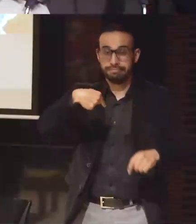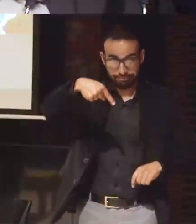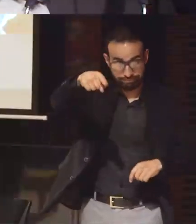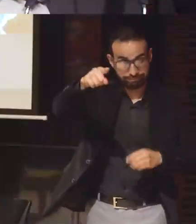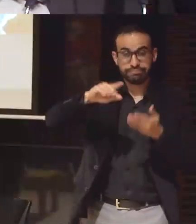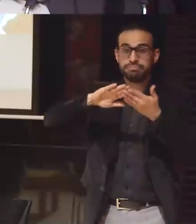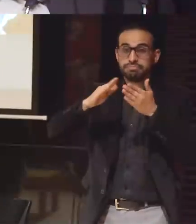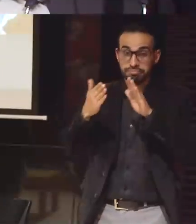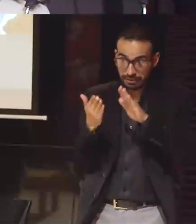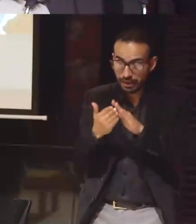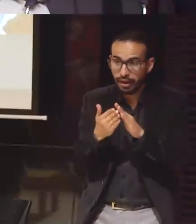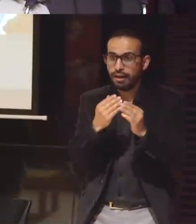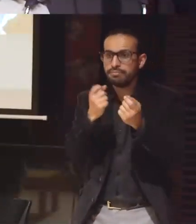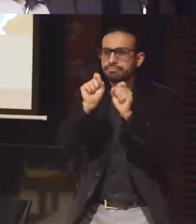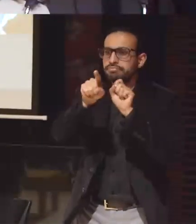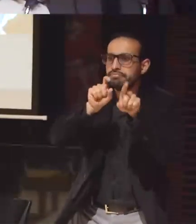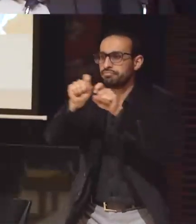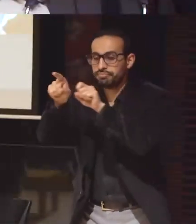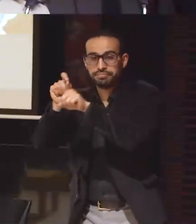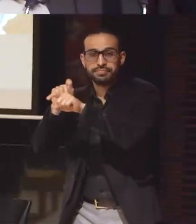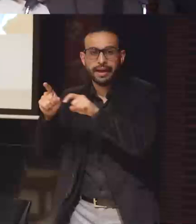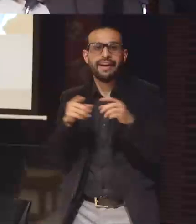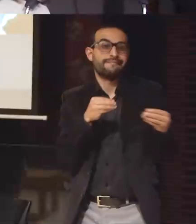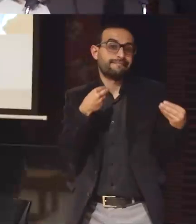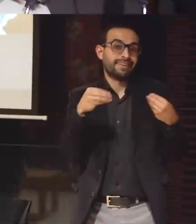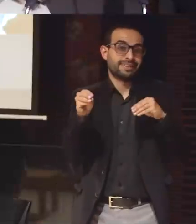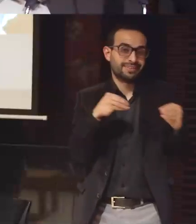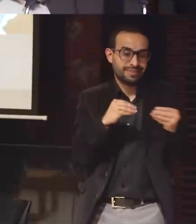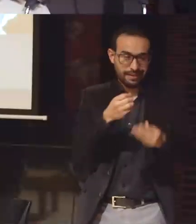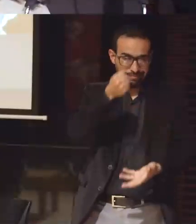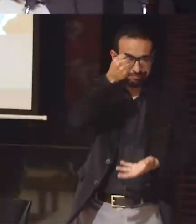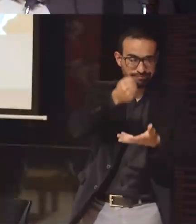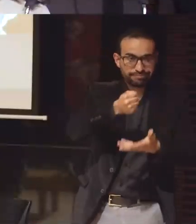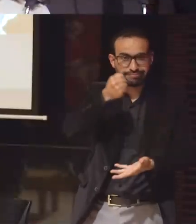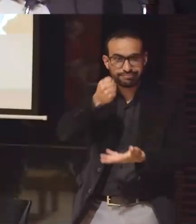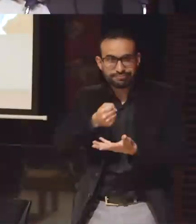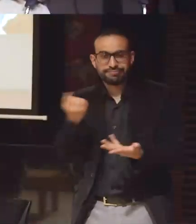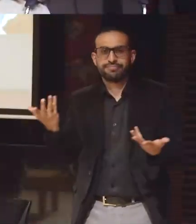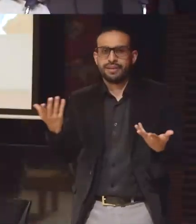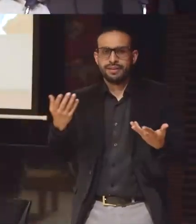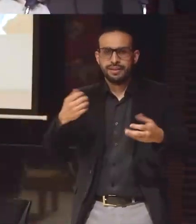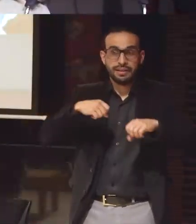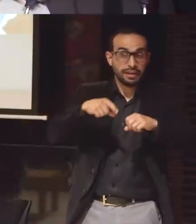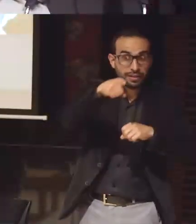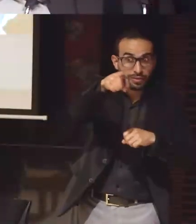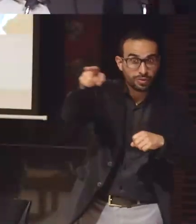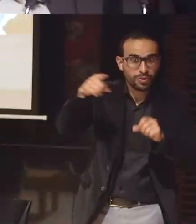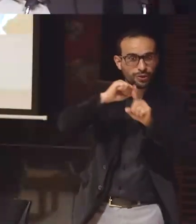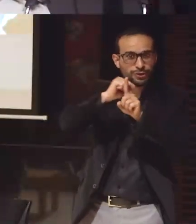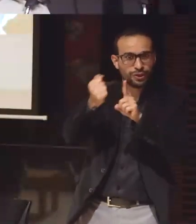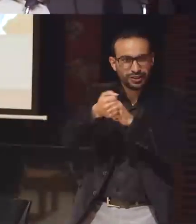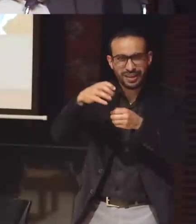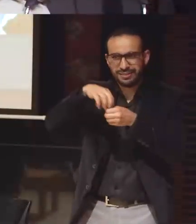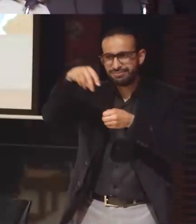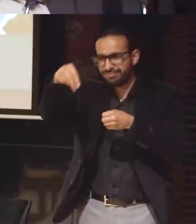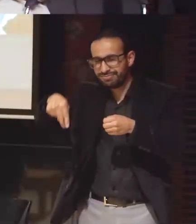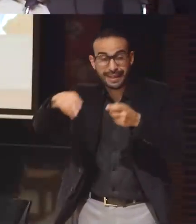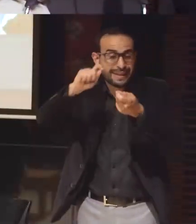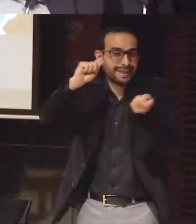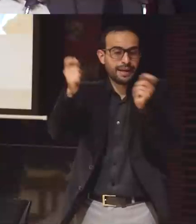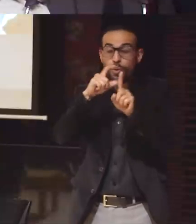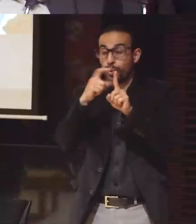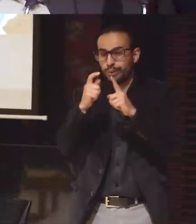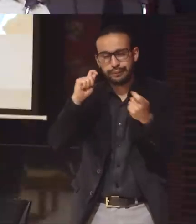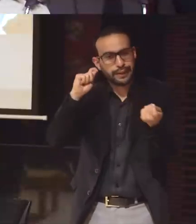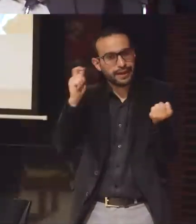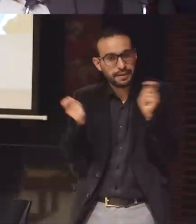mi orientación presupuestal, en mi tipo de proyectos, para poder moverme con las dinámicas sociales. La cultura cambia, la gente cambia, y las